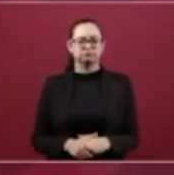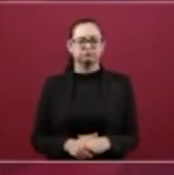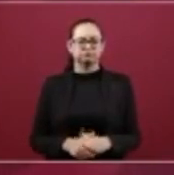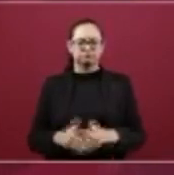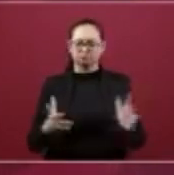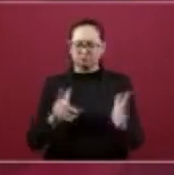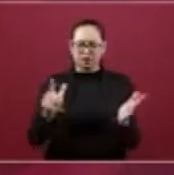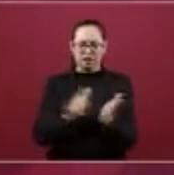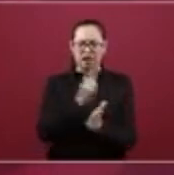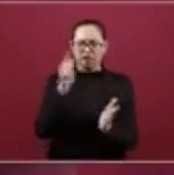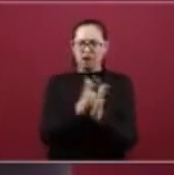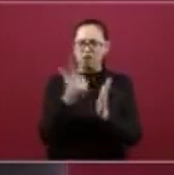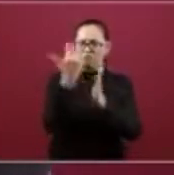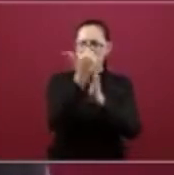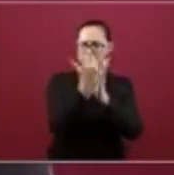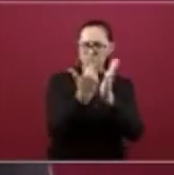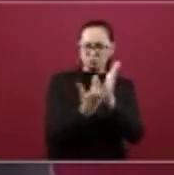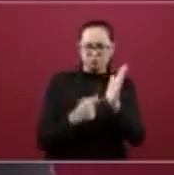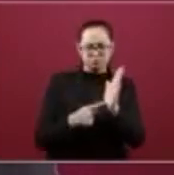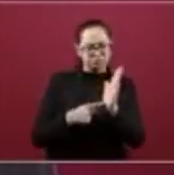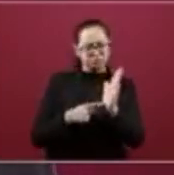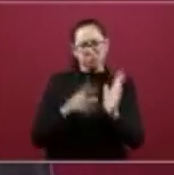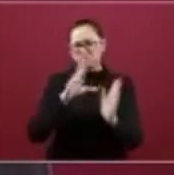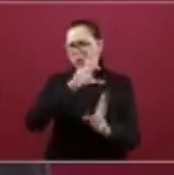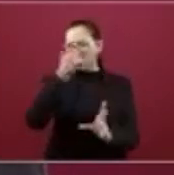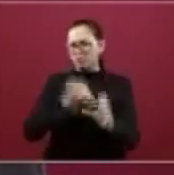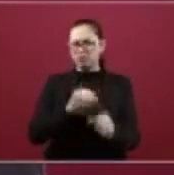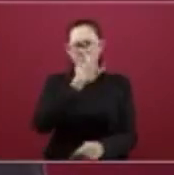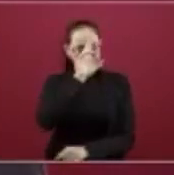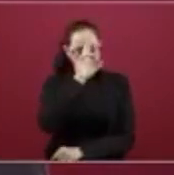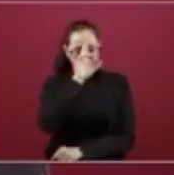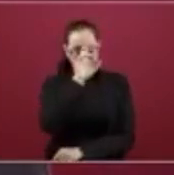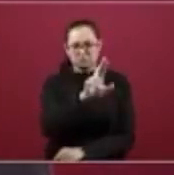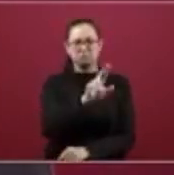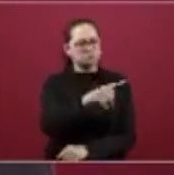Derecho, se respetan los contratos.